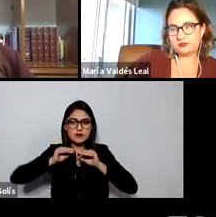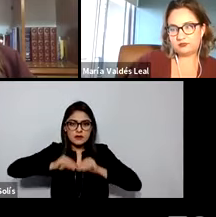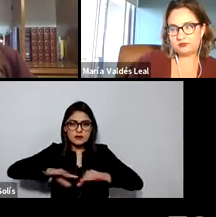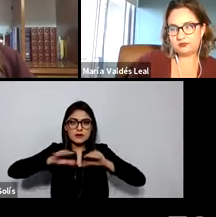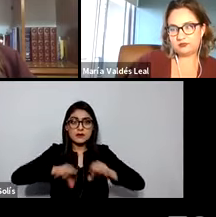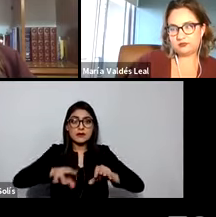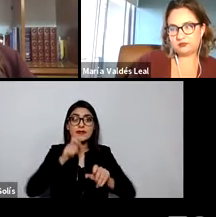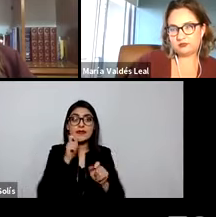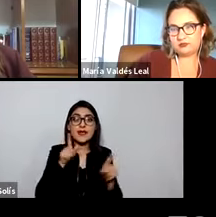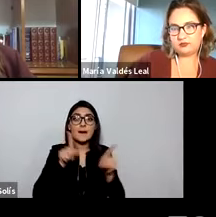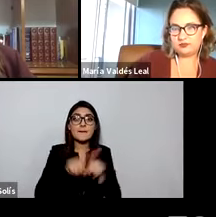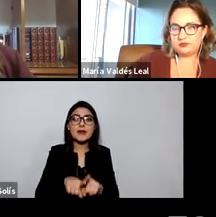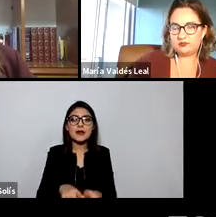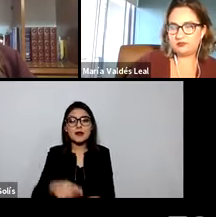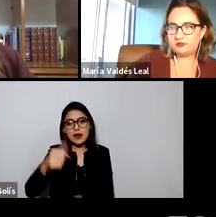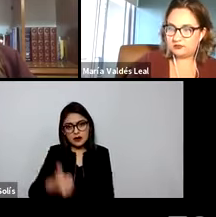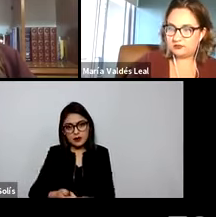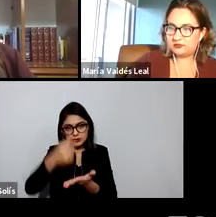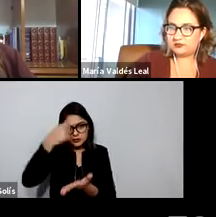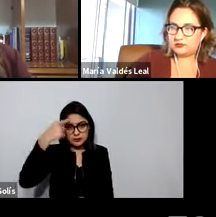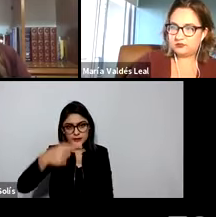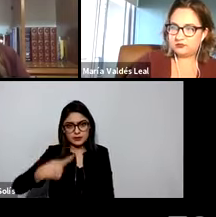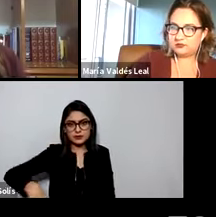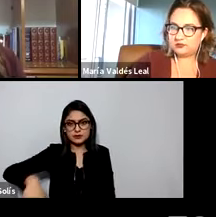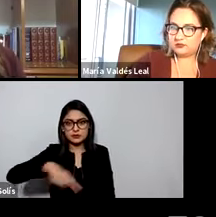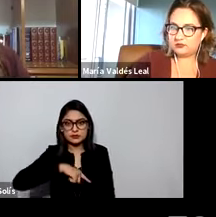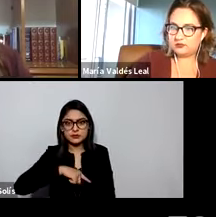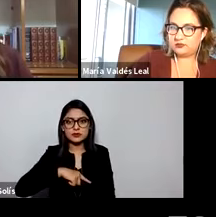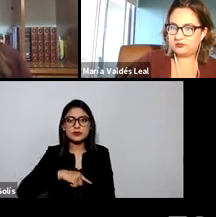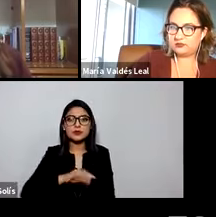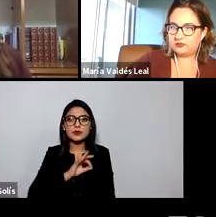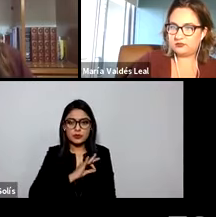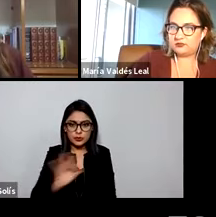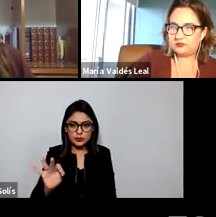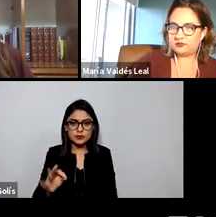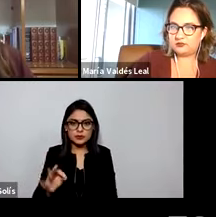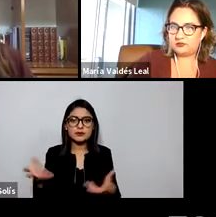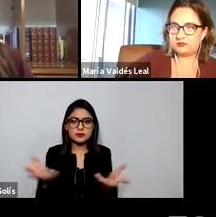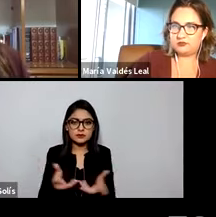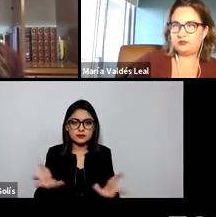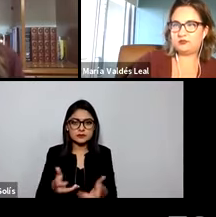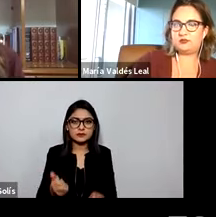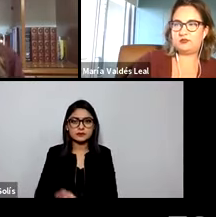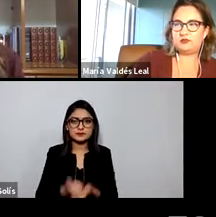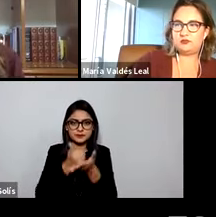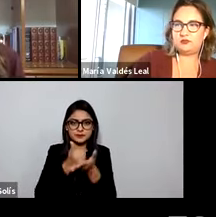se inscriben en esa necesidad de contar con mayores elementos para